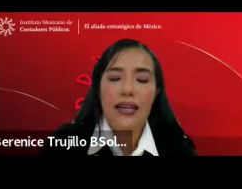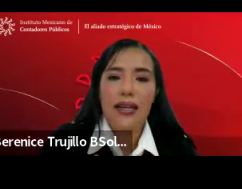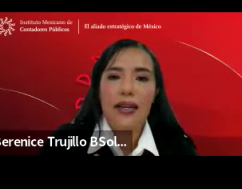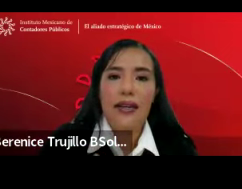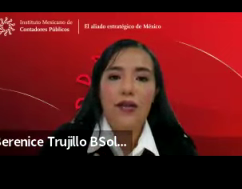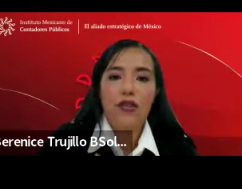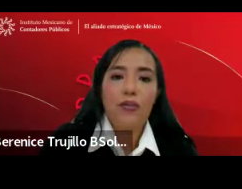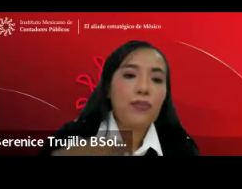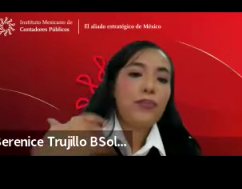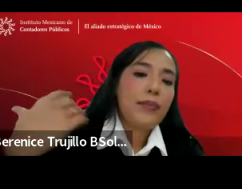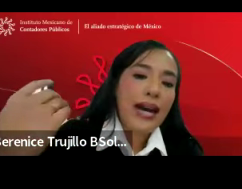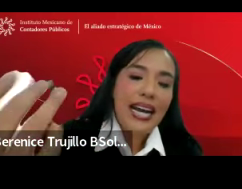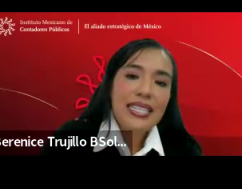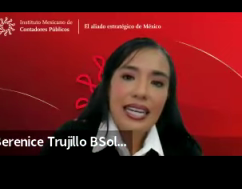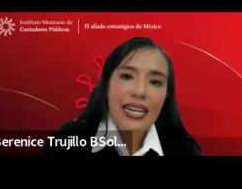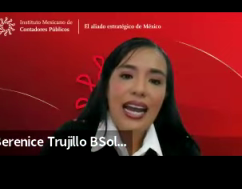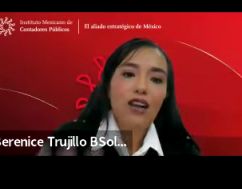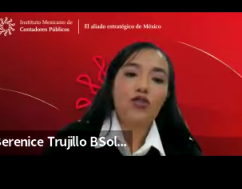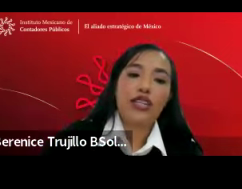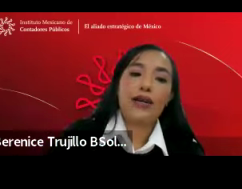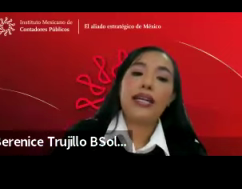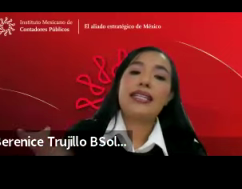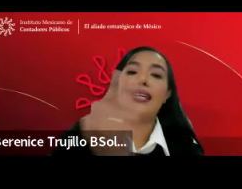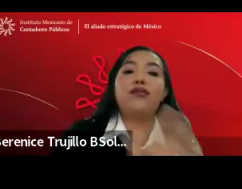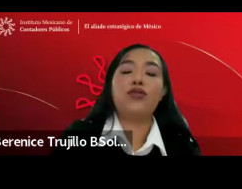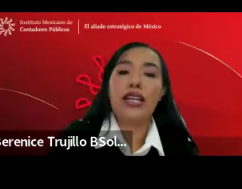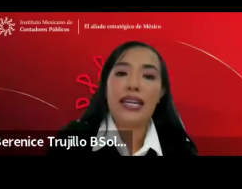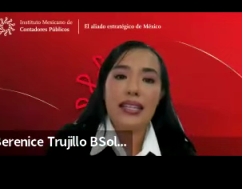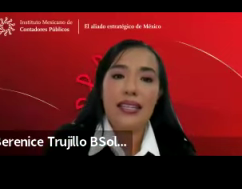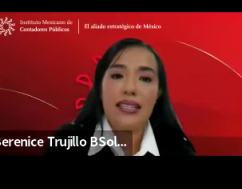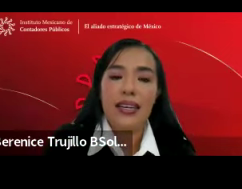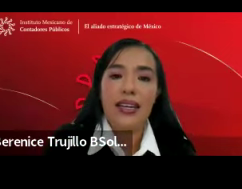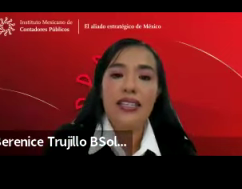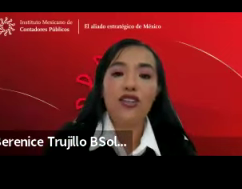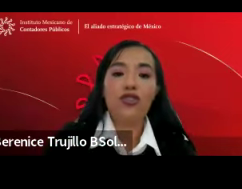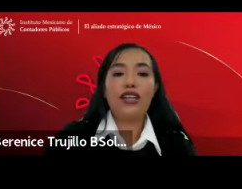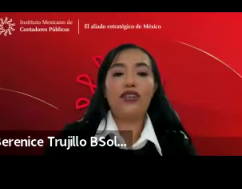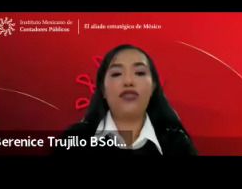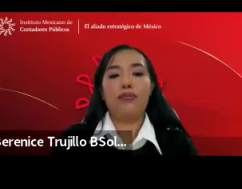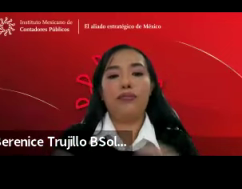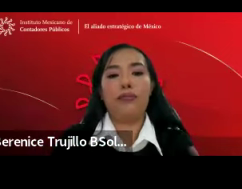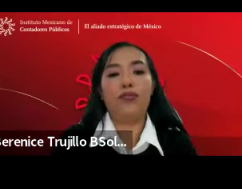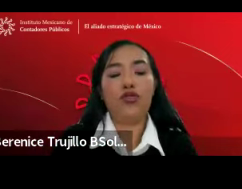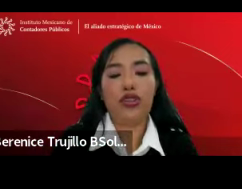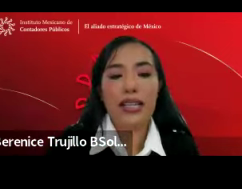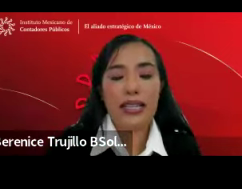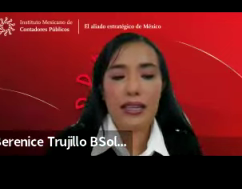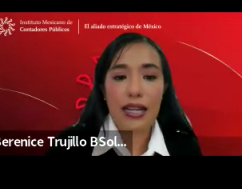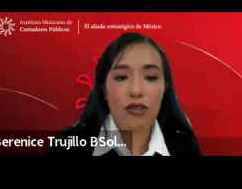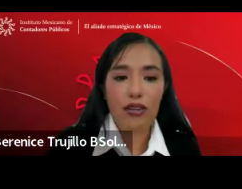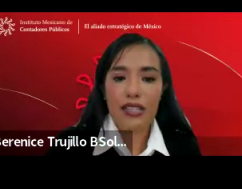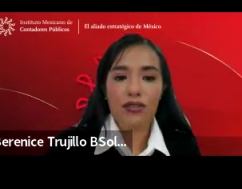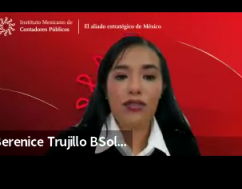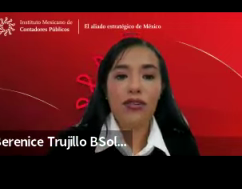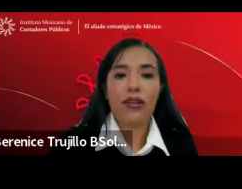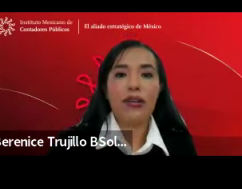donataria? Va a ser a consecuencia de sus clientes. Si yo tengo muchos clientes